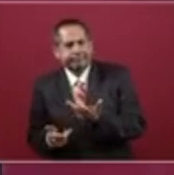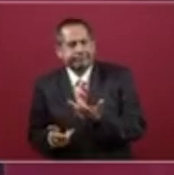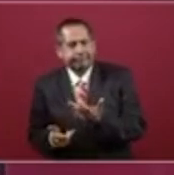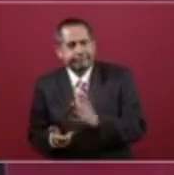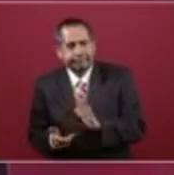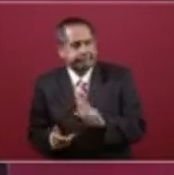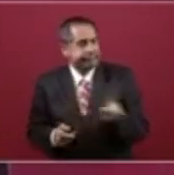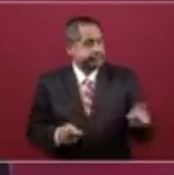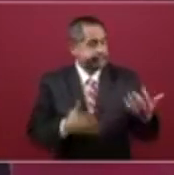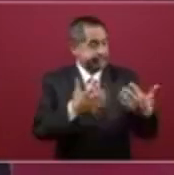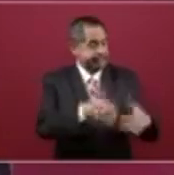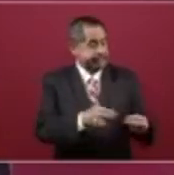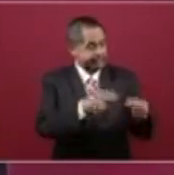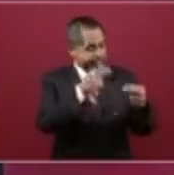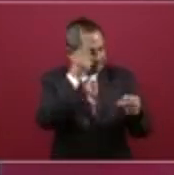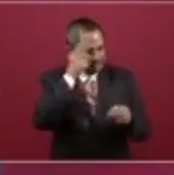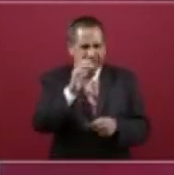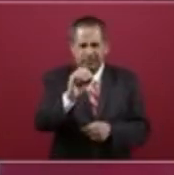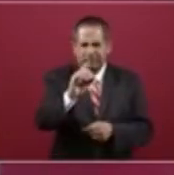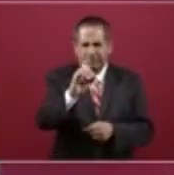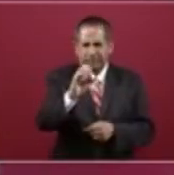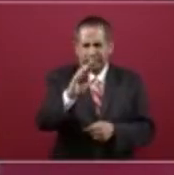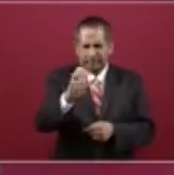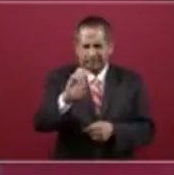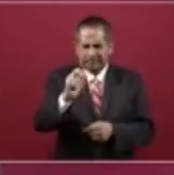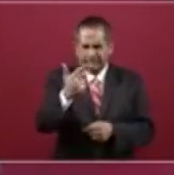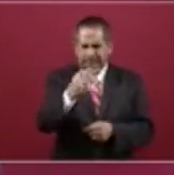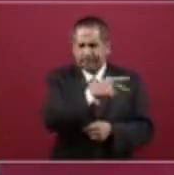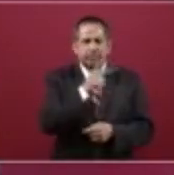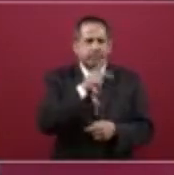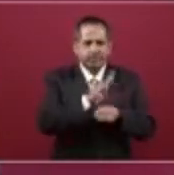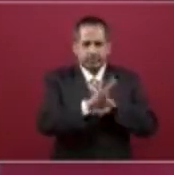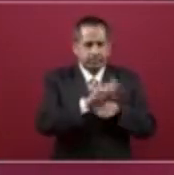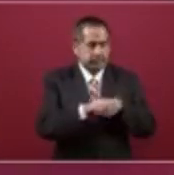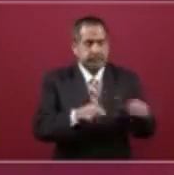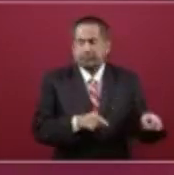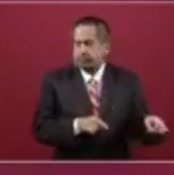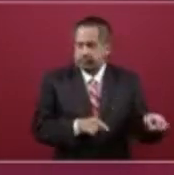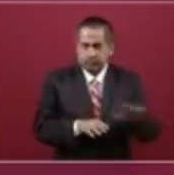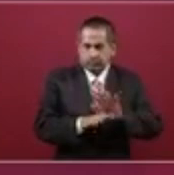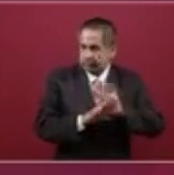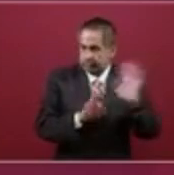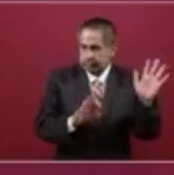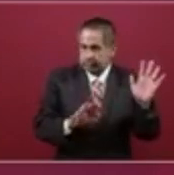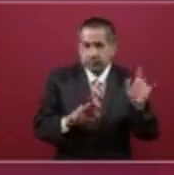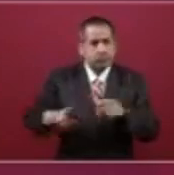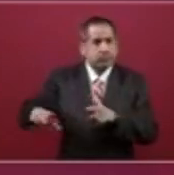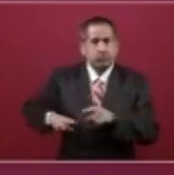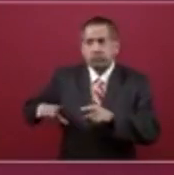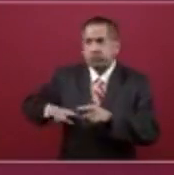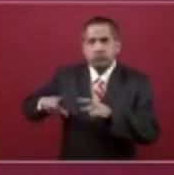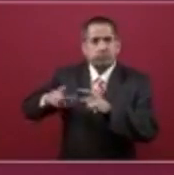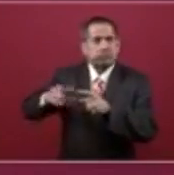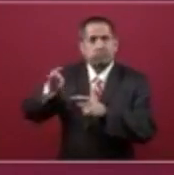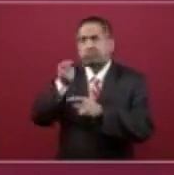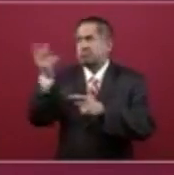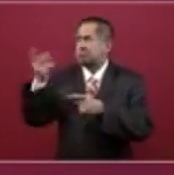Esa empresa Odebrecht acabó con gobiernos